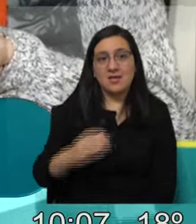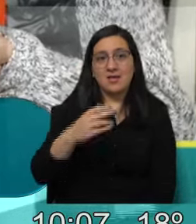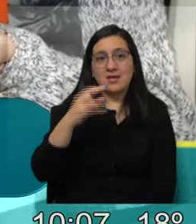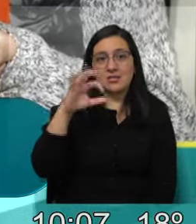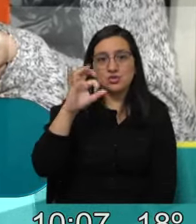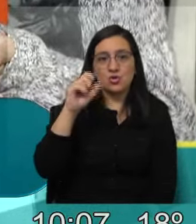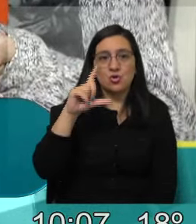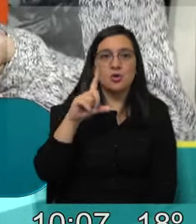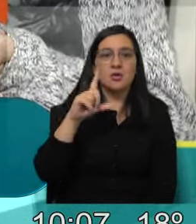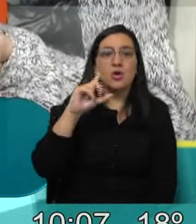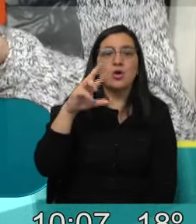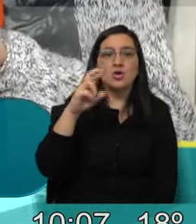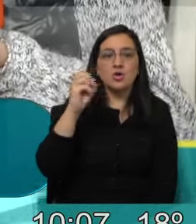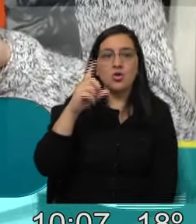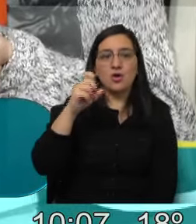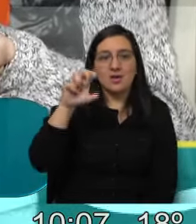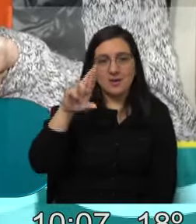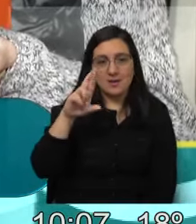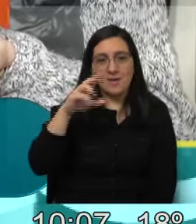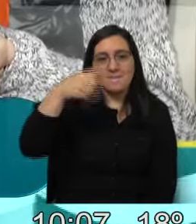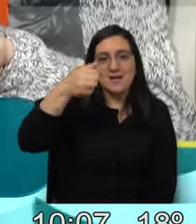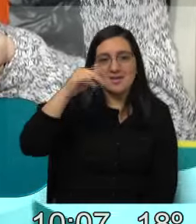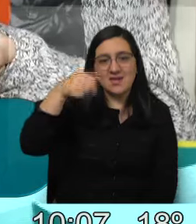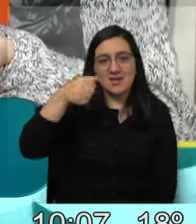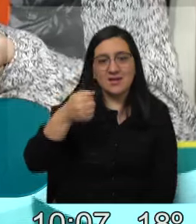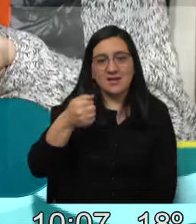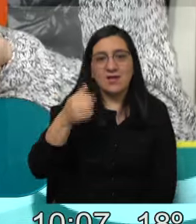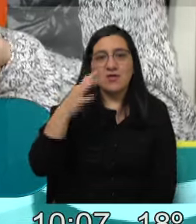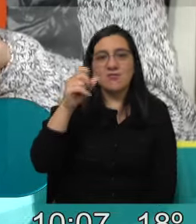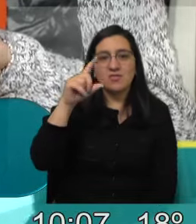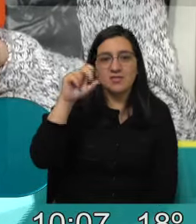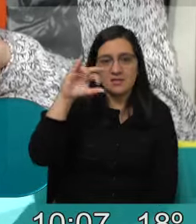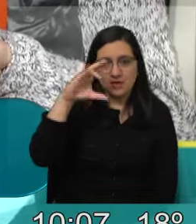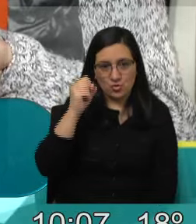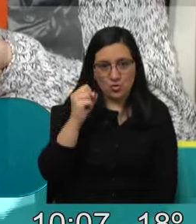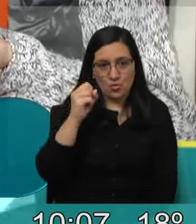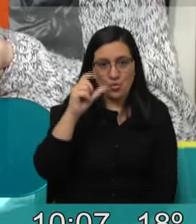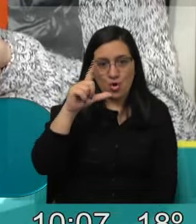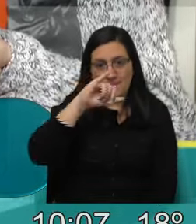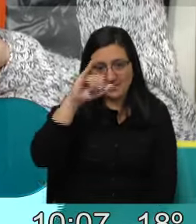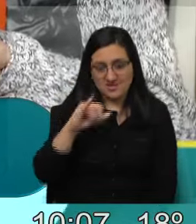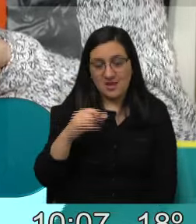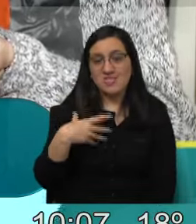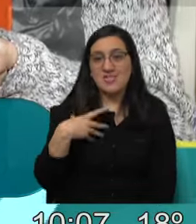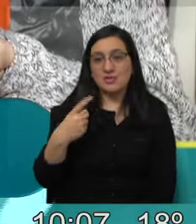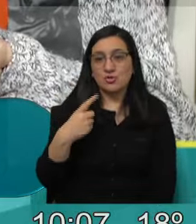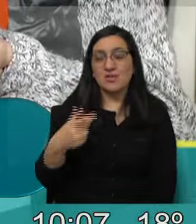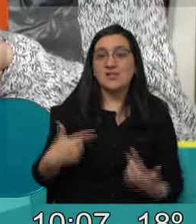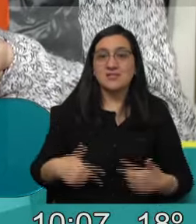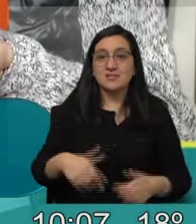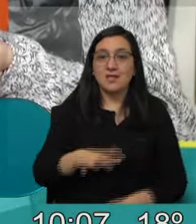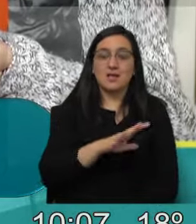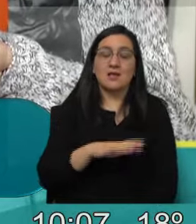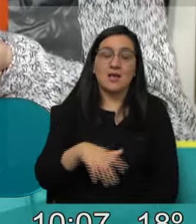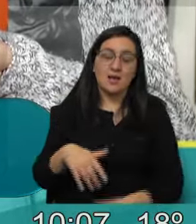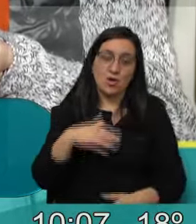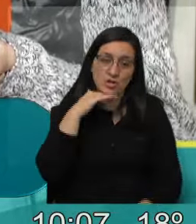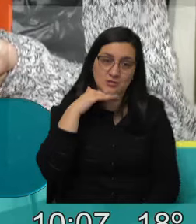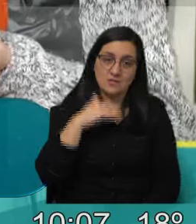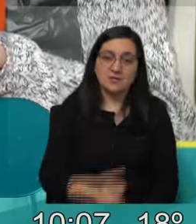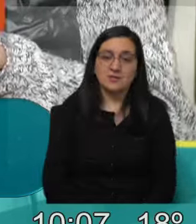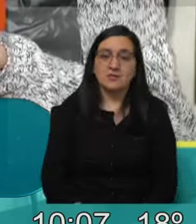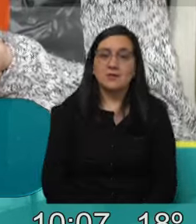Roger Rodríguez, Mariana Mota, Federico López, director de la Intendencia de Canelones,